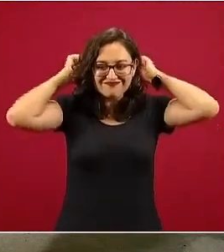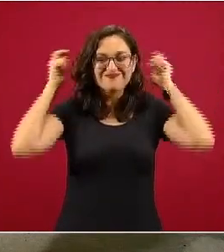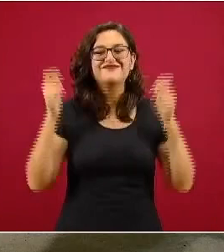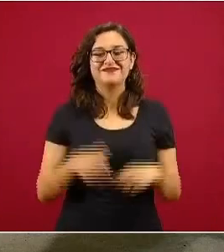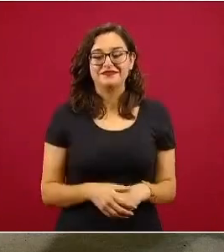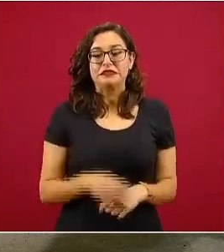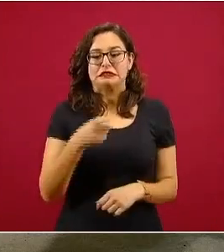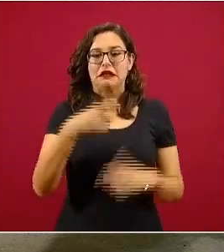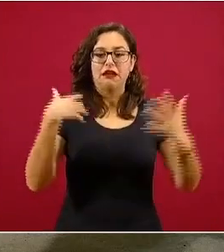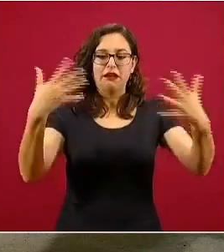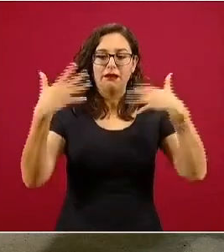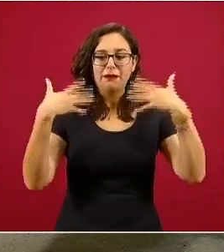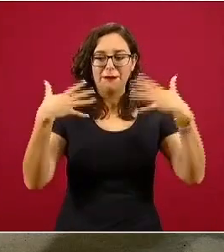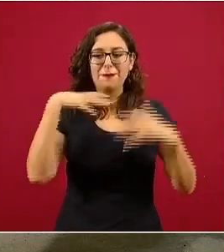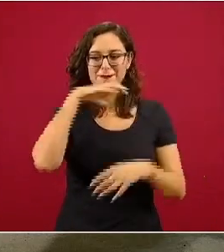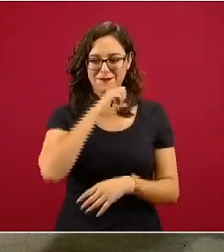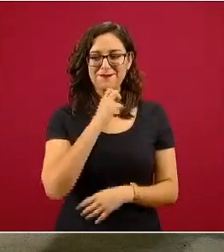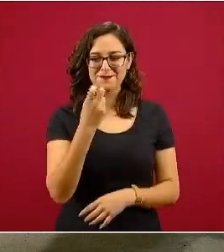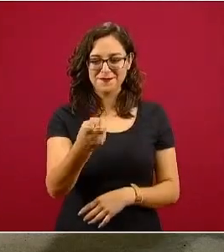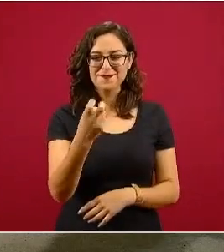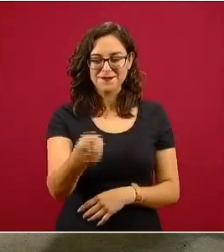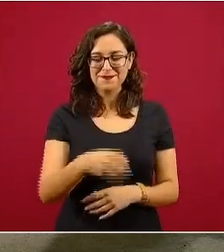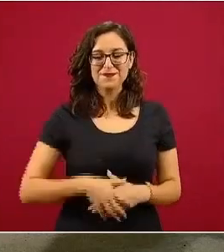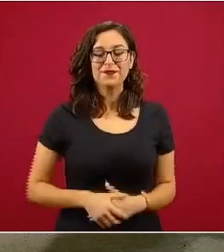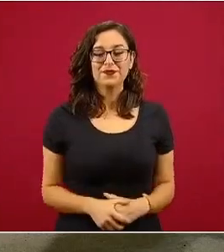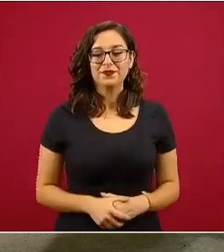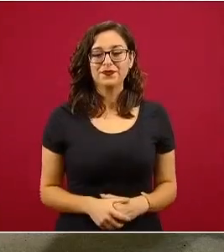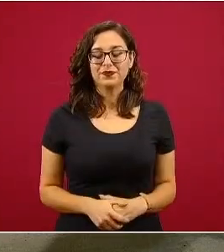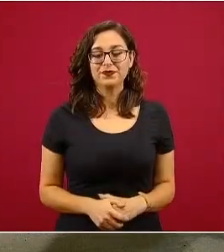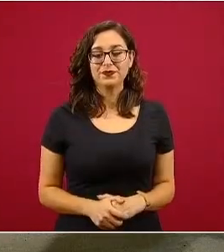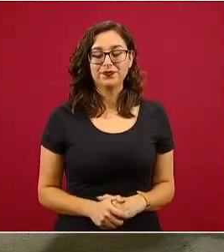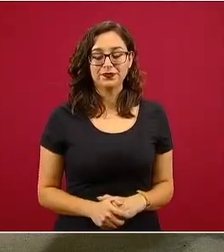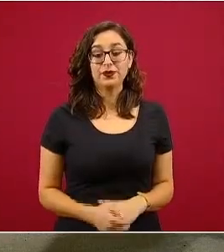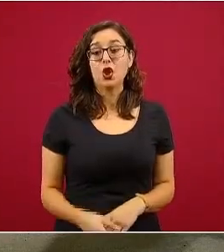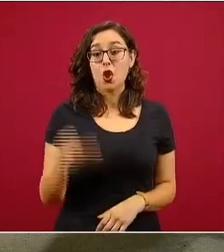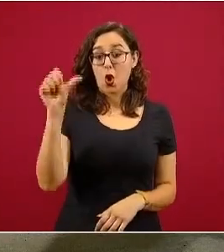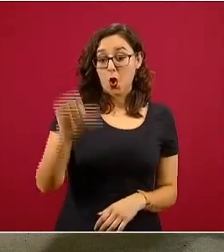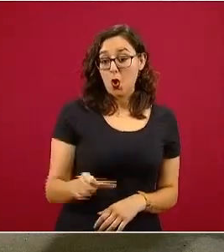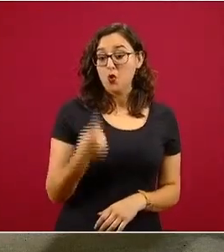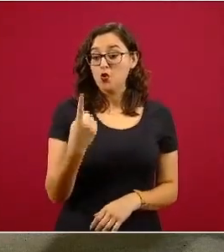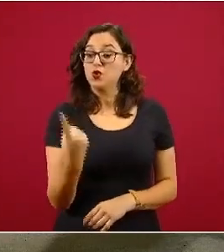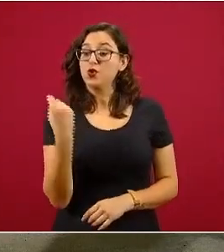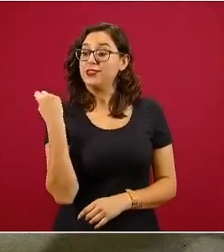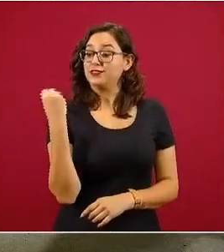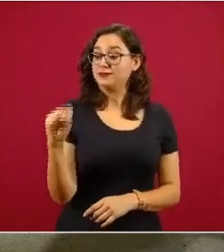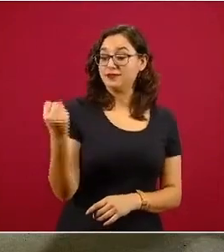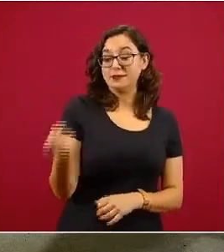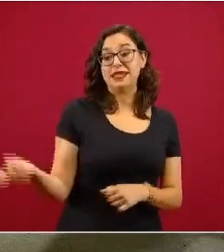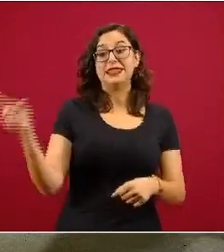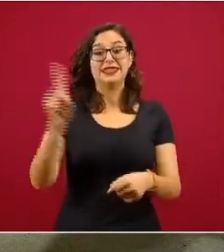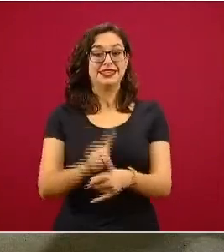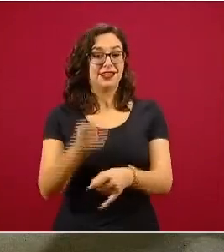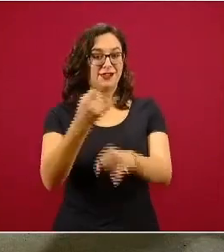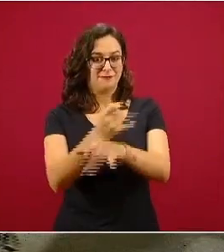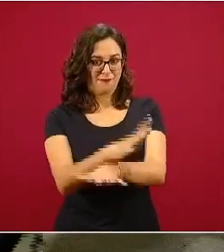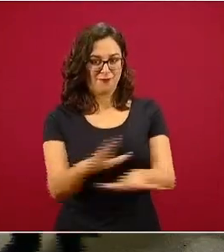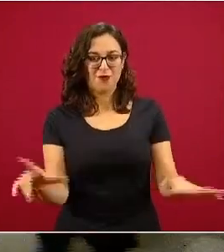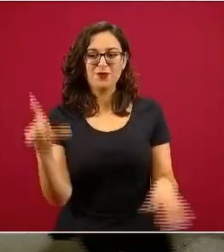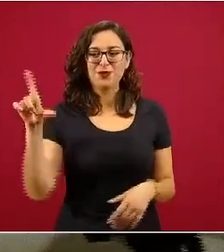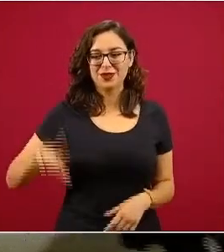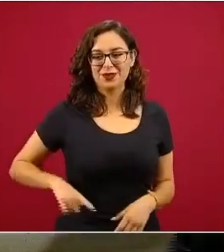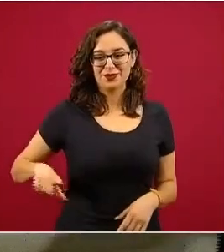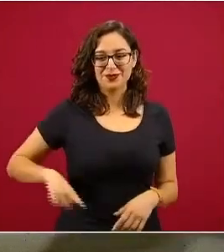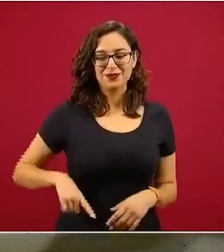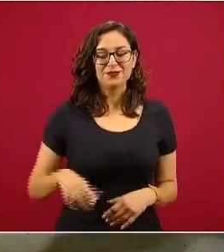Exacto, acalora. Muy buenas noches. Hoy es 1 de septiembre, día del informe de gobierno, y son